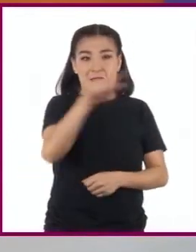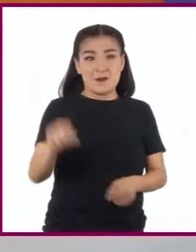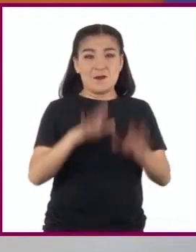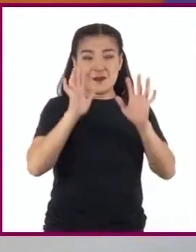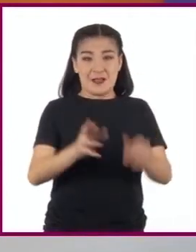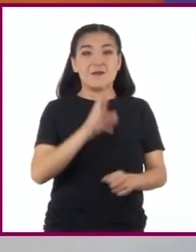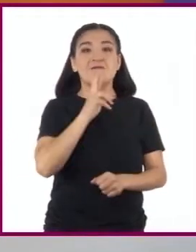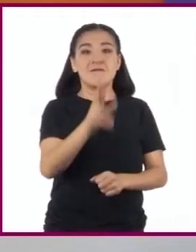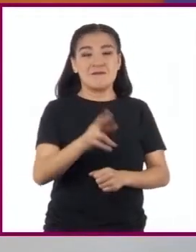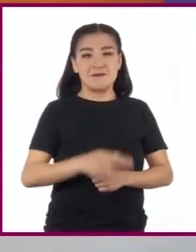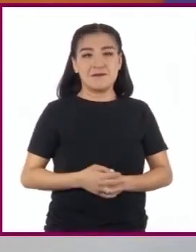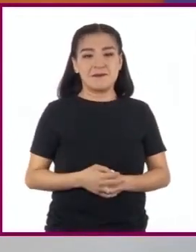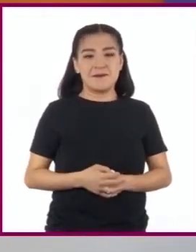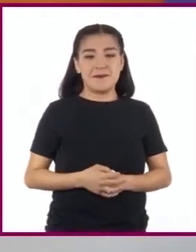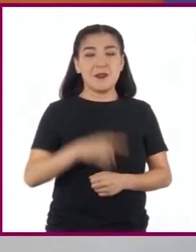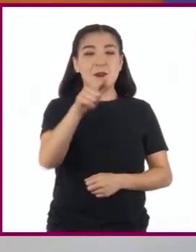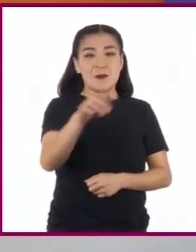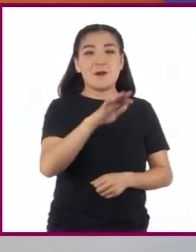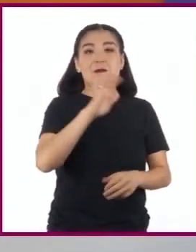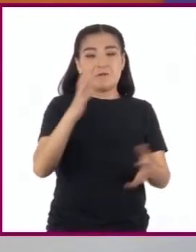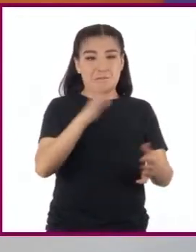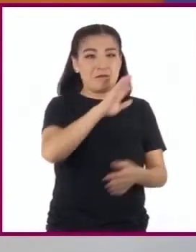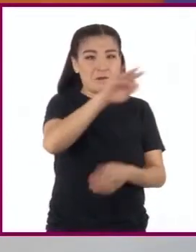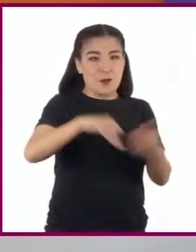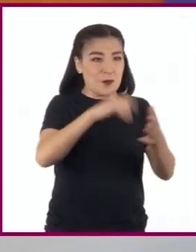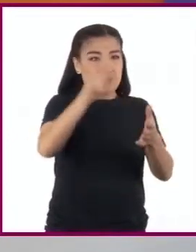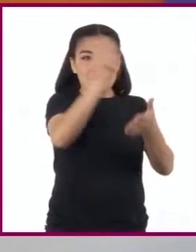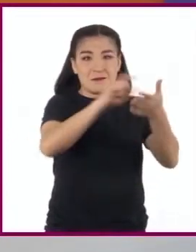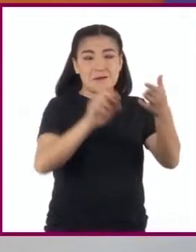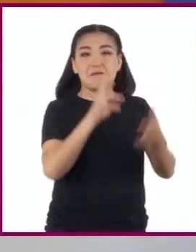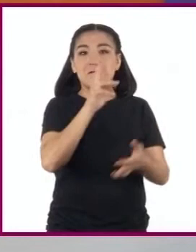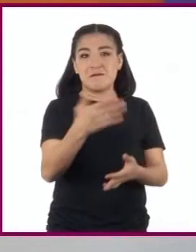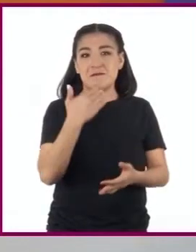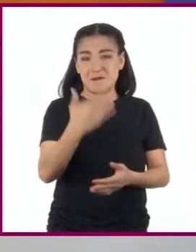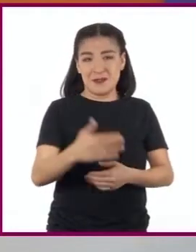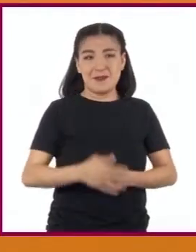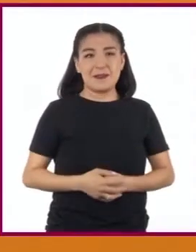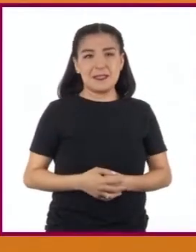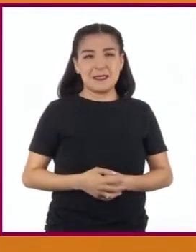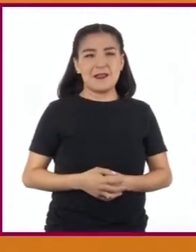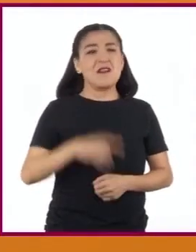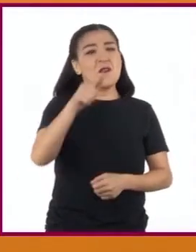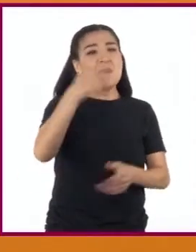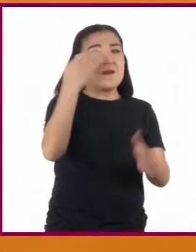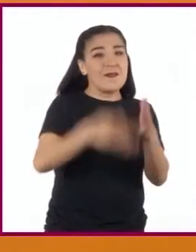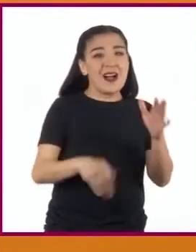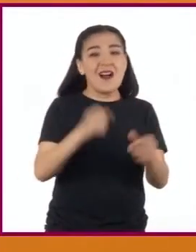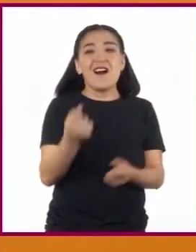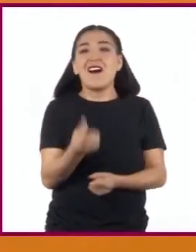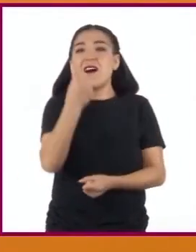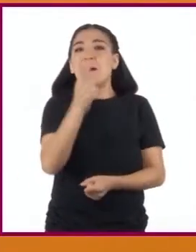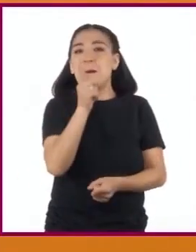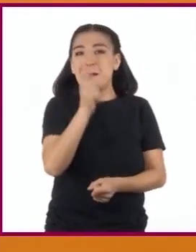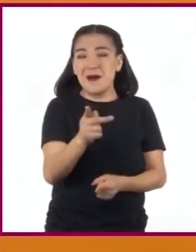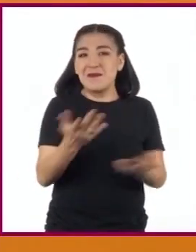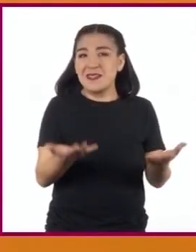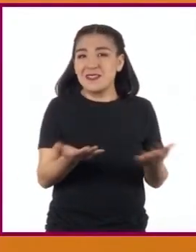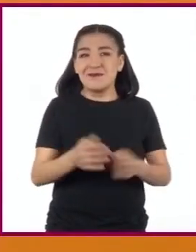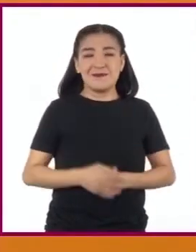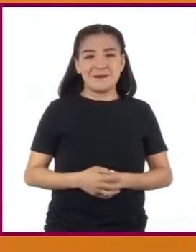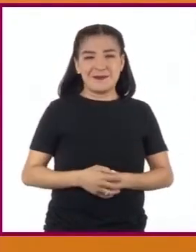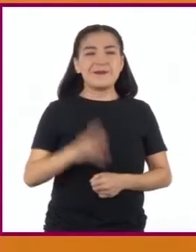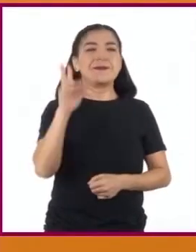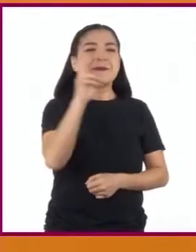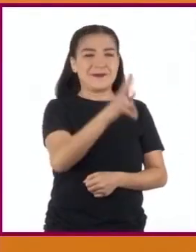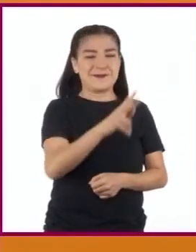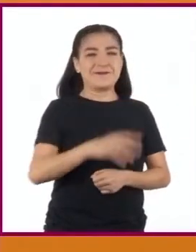respuestas? ¿Lograron completar el crucigrama? ¿Les faltó alguna palabra?